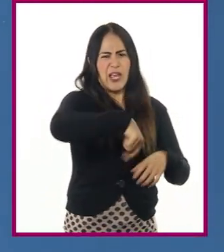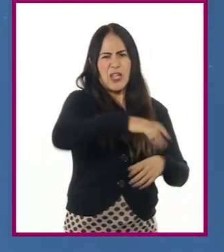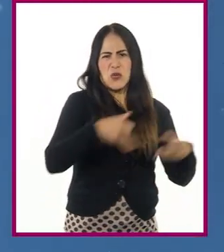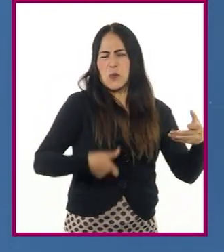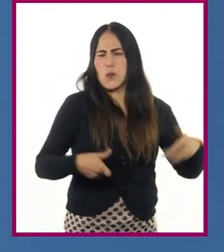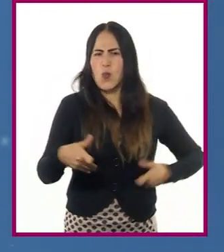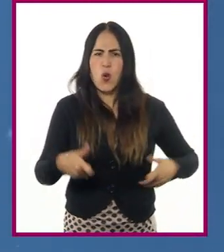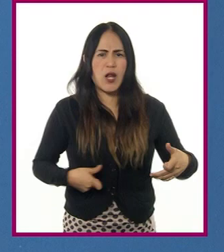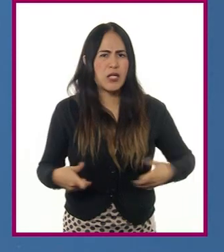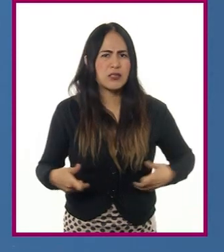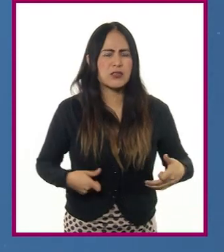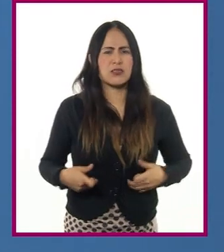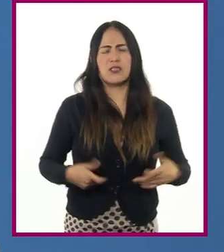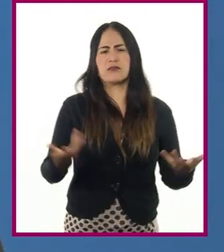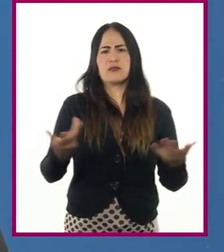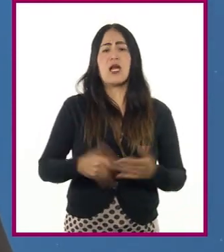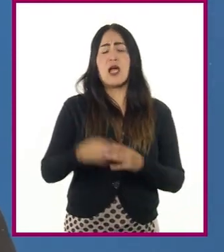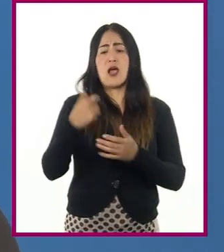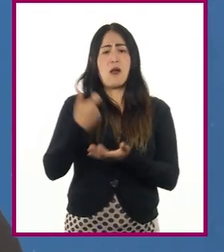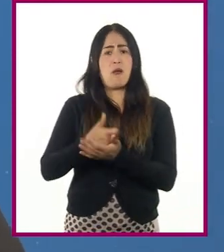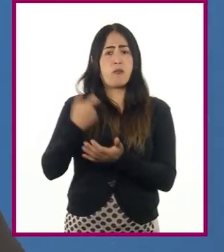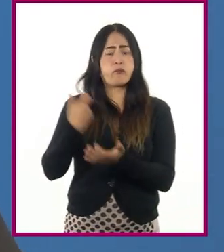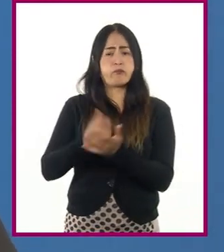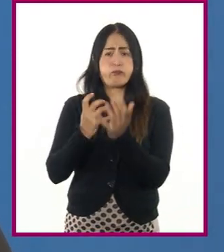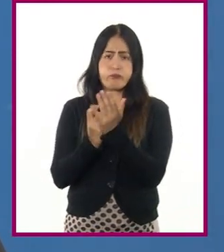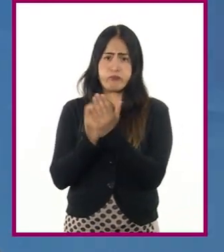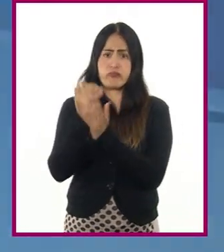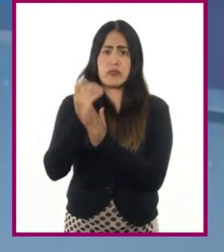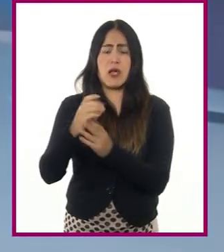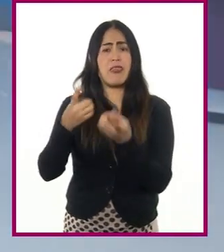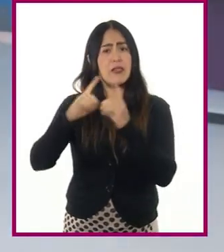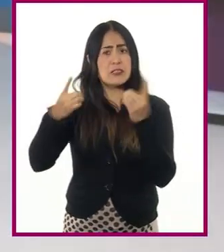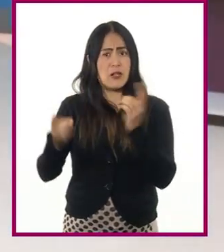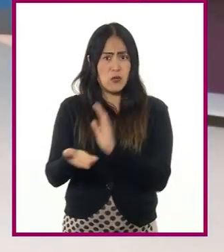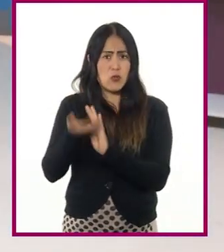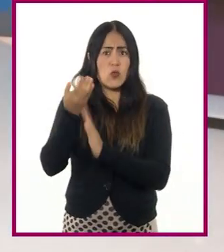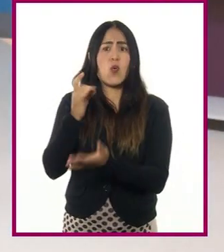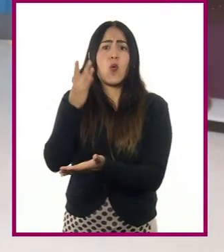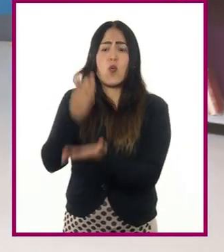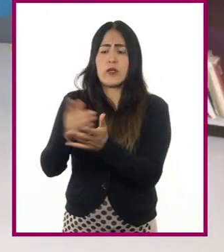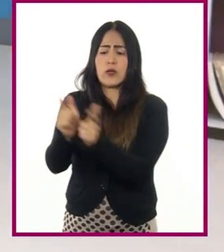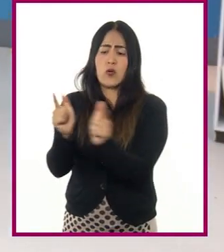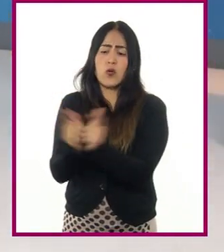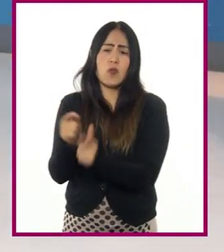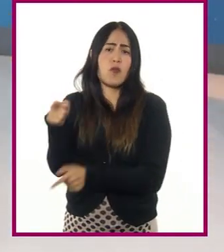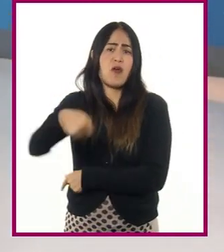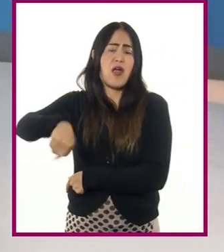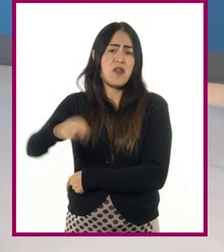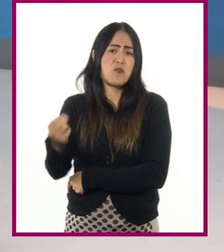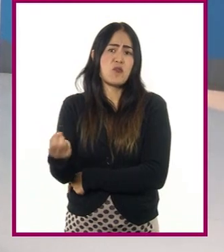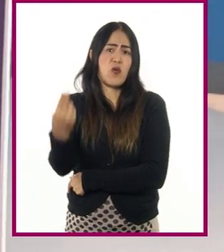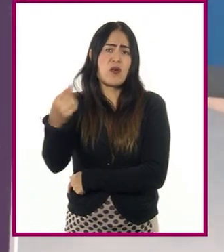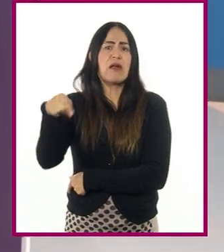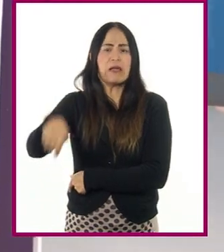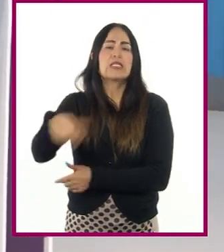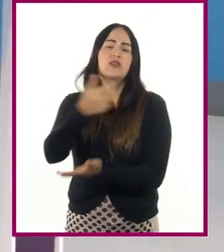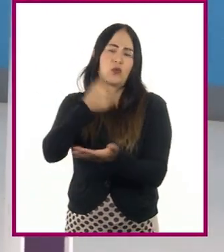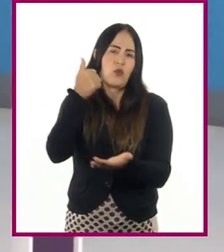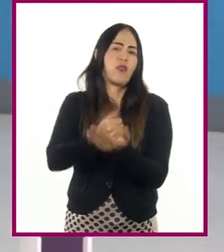El crecimiento económico beneficiaba a solo una parte de la población, principalmente la de las